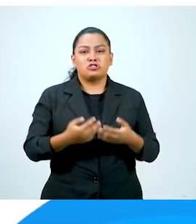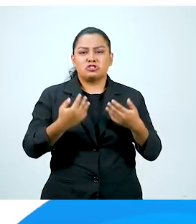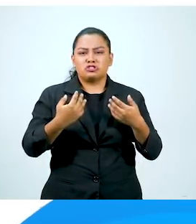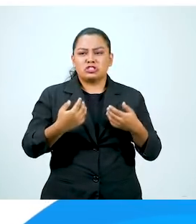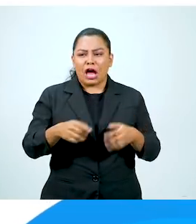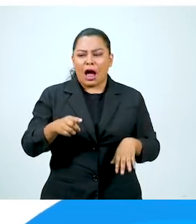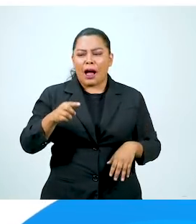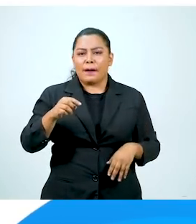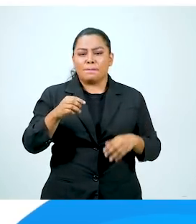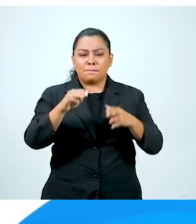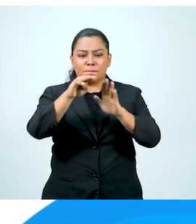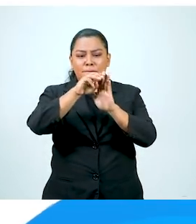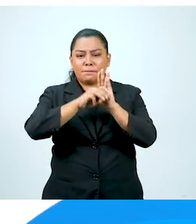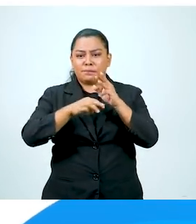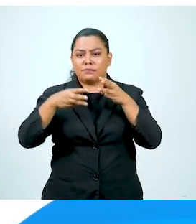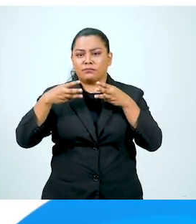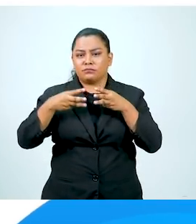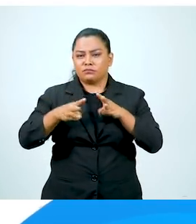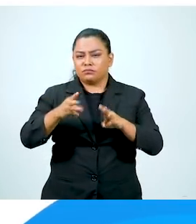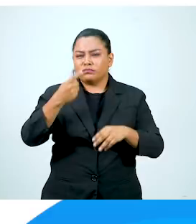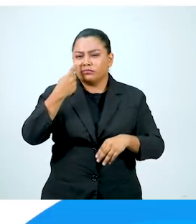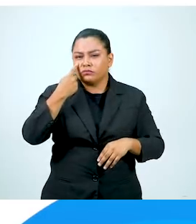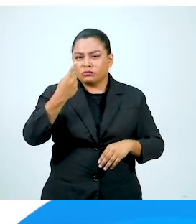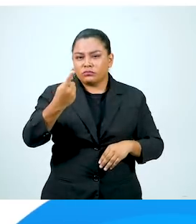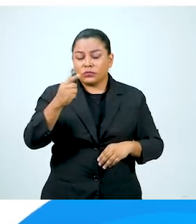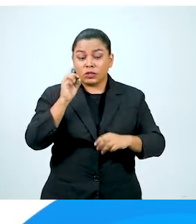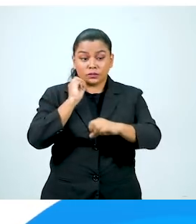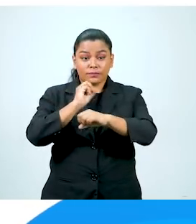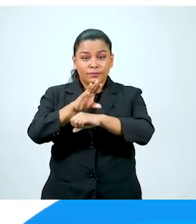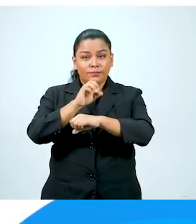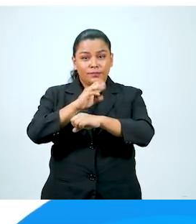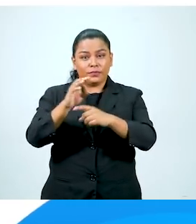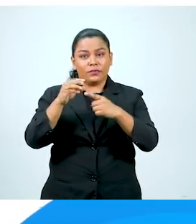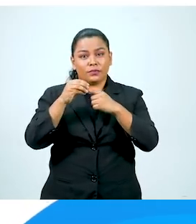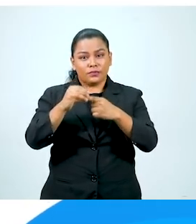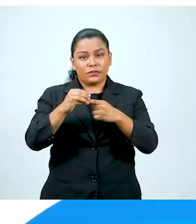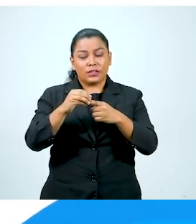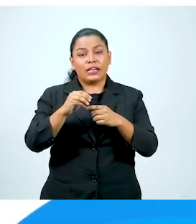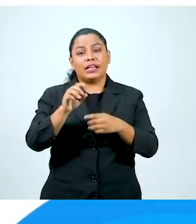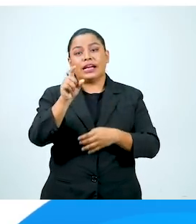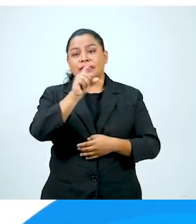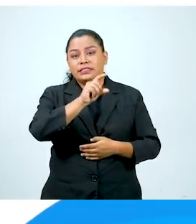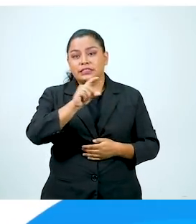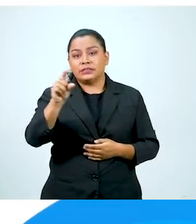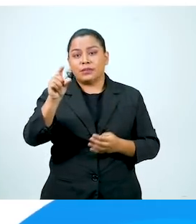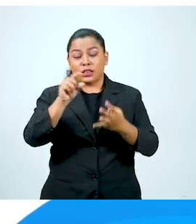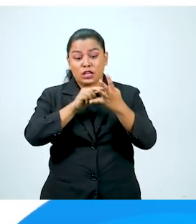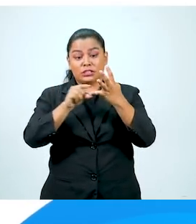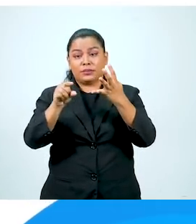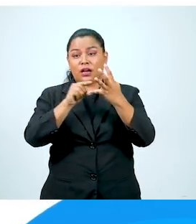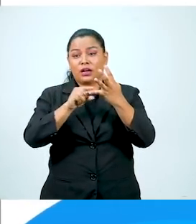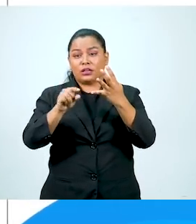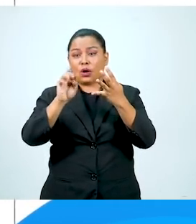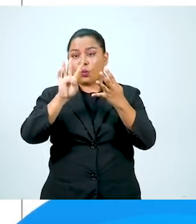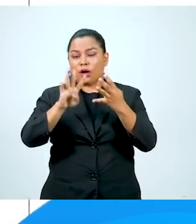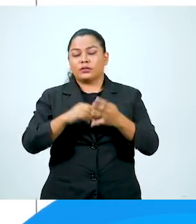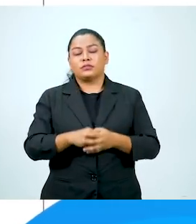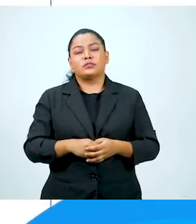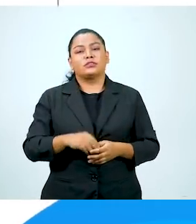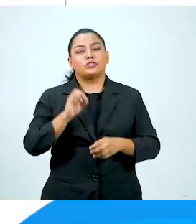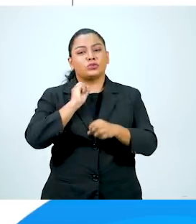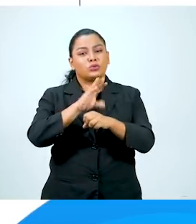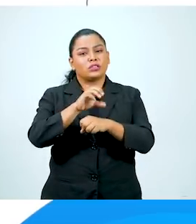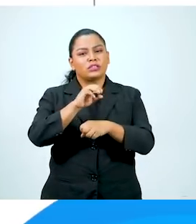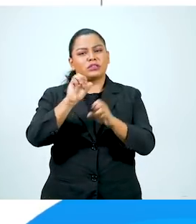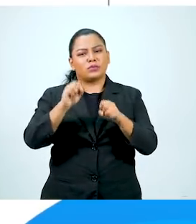Como podemos observar en la guía metodológica, en las orientaciones específicas de la semana 4, se encuentran las sugerencias